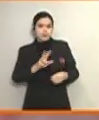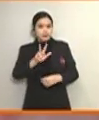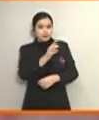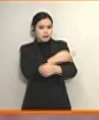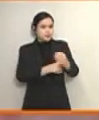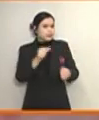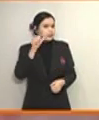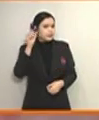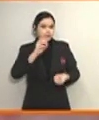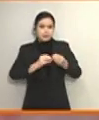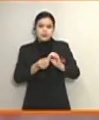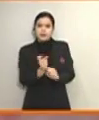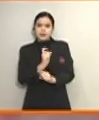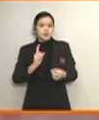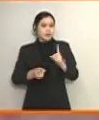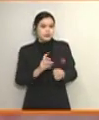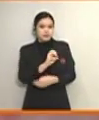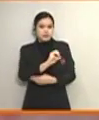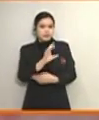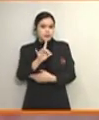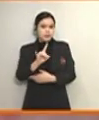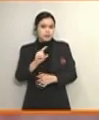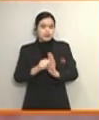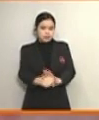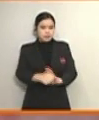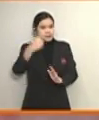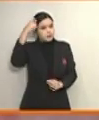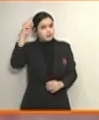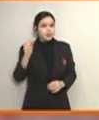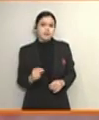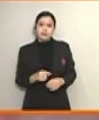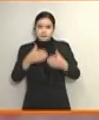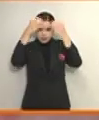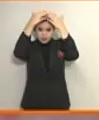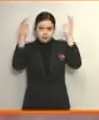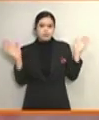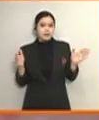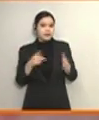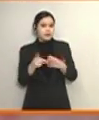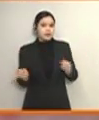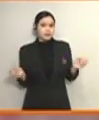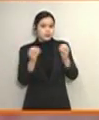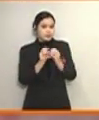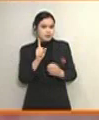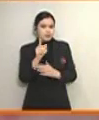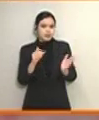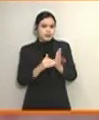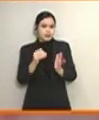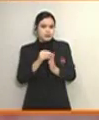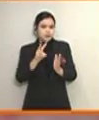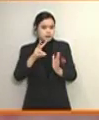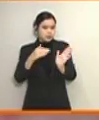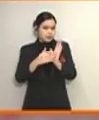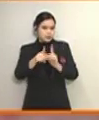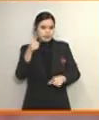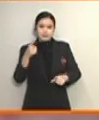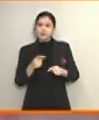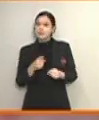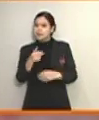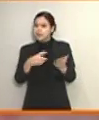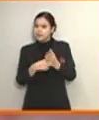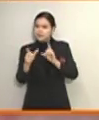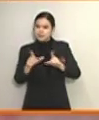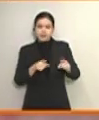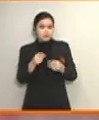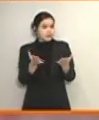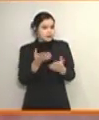de ayer, el número afortunado fue el 18 con su símbolo de sueños ángel. Con este pagamos más de 1.200.000 empiras. Y con tu boleto en mano, dime tú qué